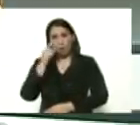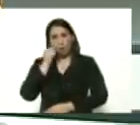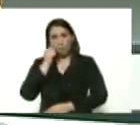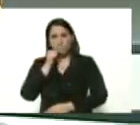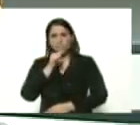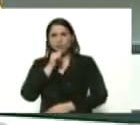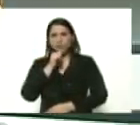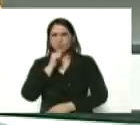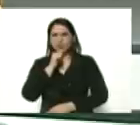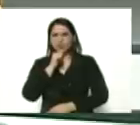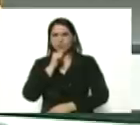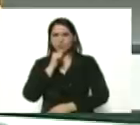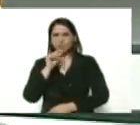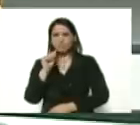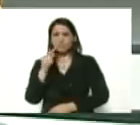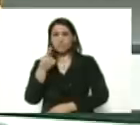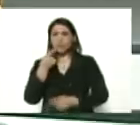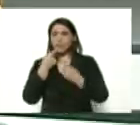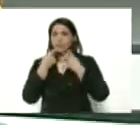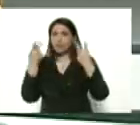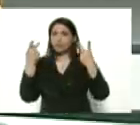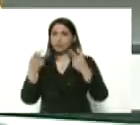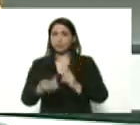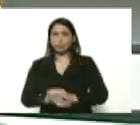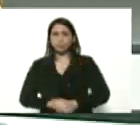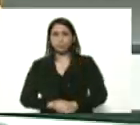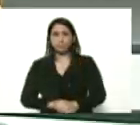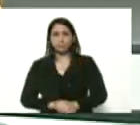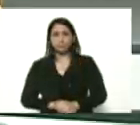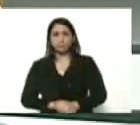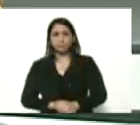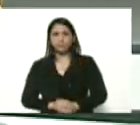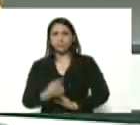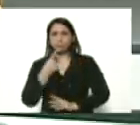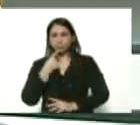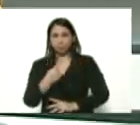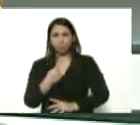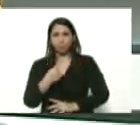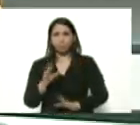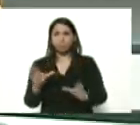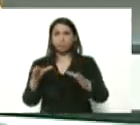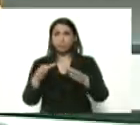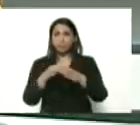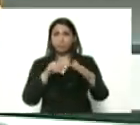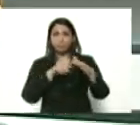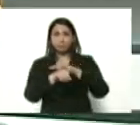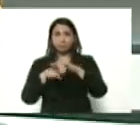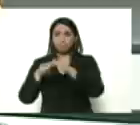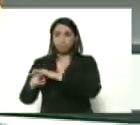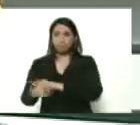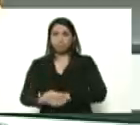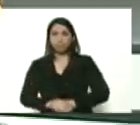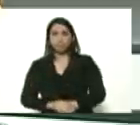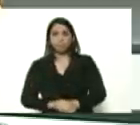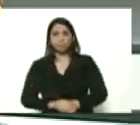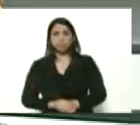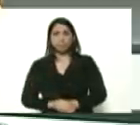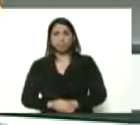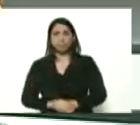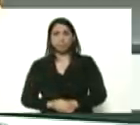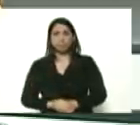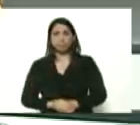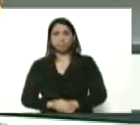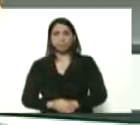quien en sus primeras declaraciones manifestó que en el grupo incursor se encontraban